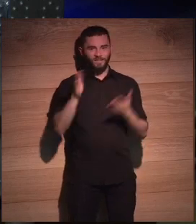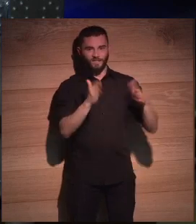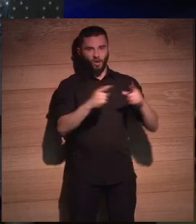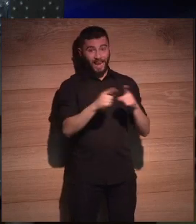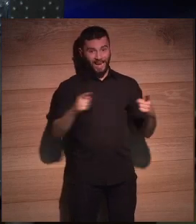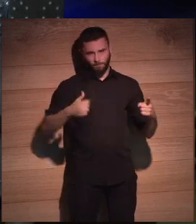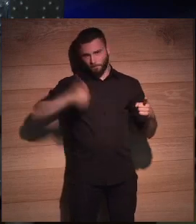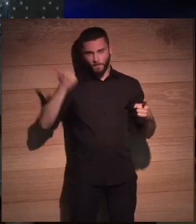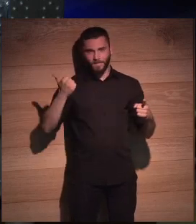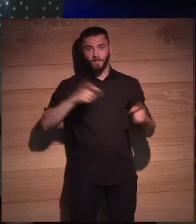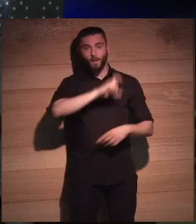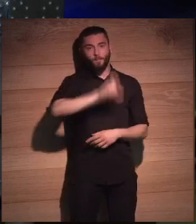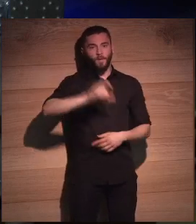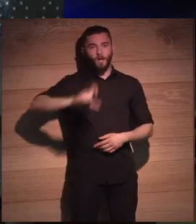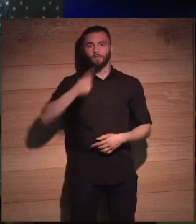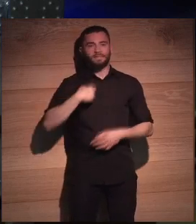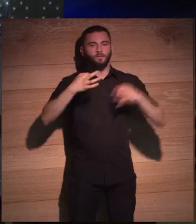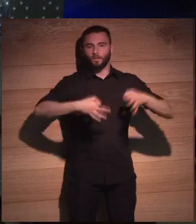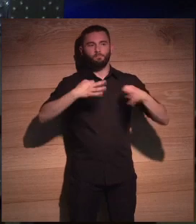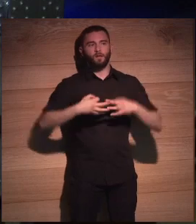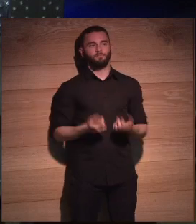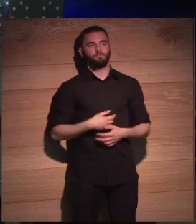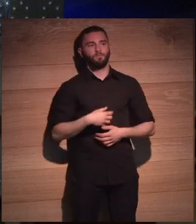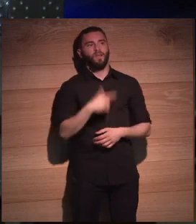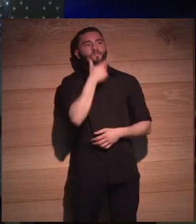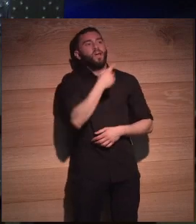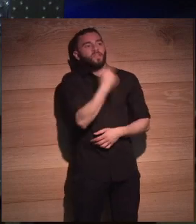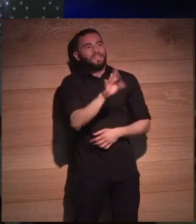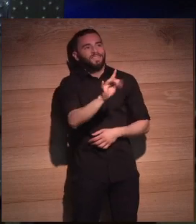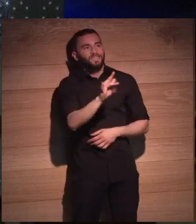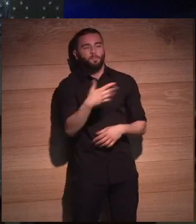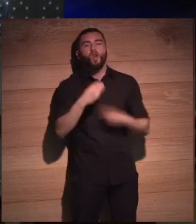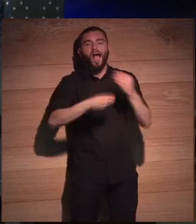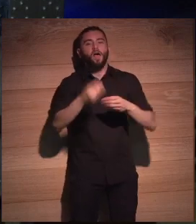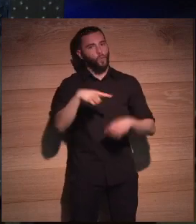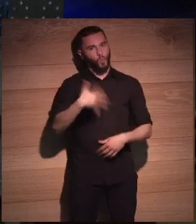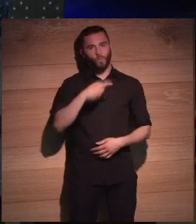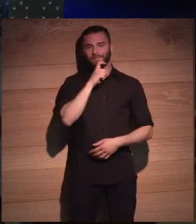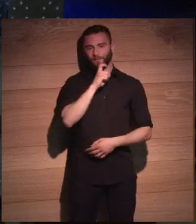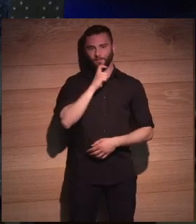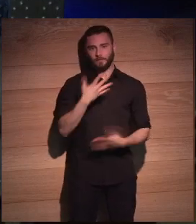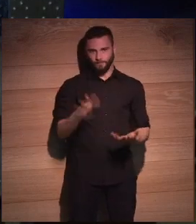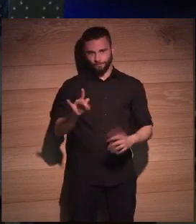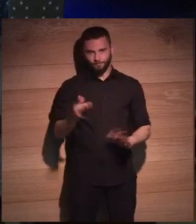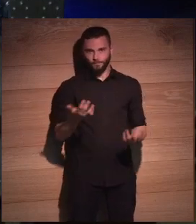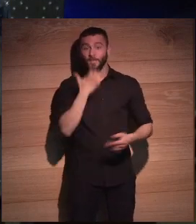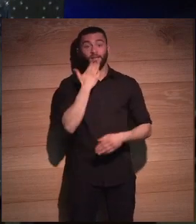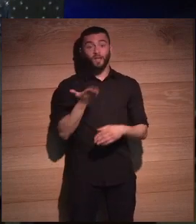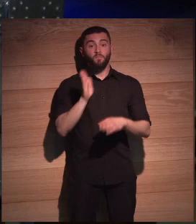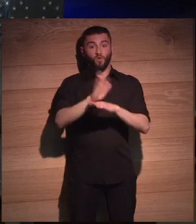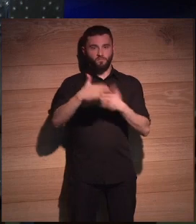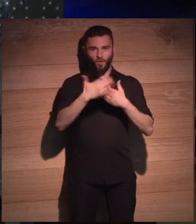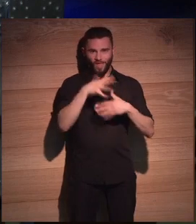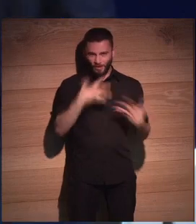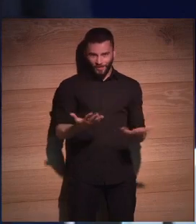poco más largas, la gente siempre me dice que es muy fácil de decir y muy difícil de hacer, ¿no? En plan de sí, pero ¿cómo vas a resolver? Os voy a poner el ejemplo que está muy de